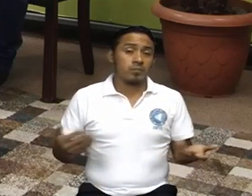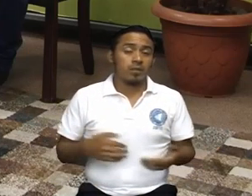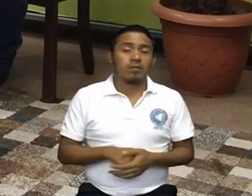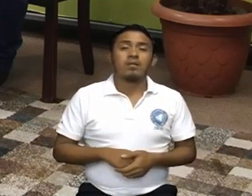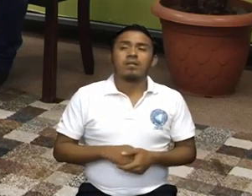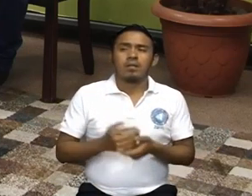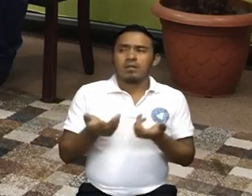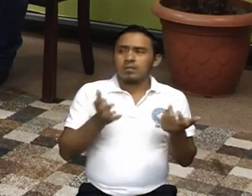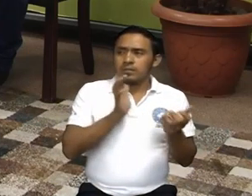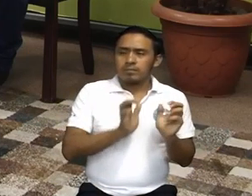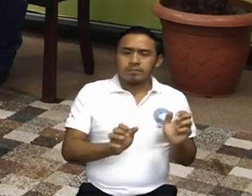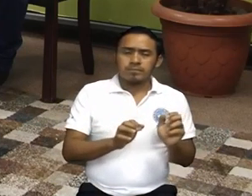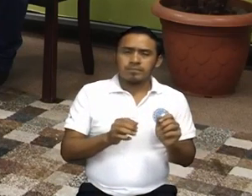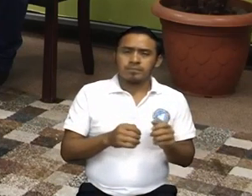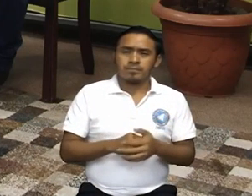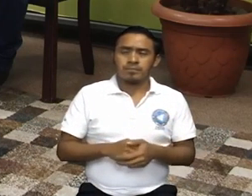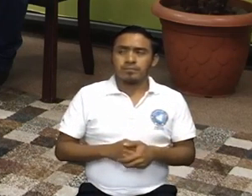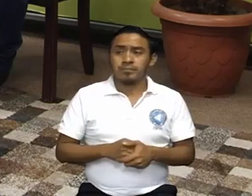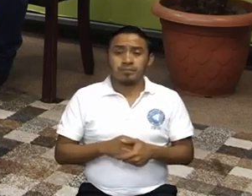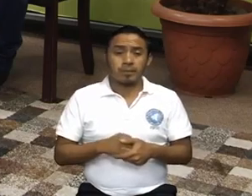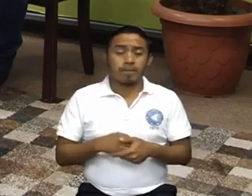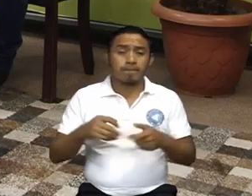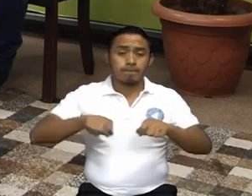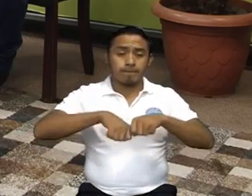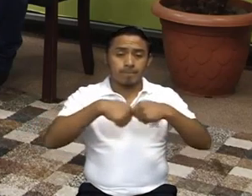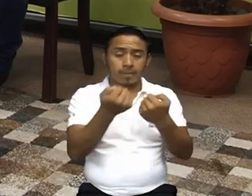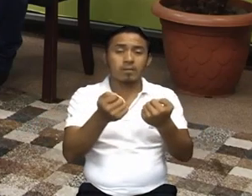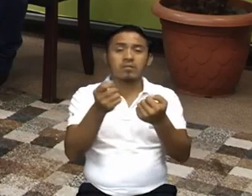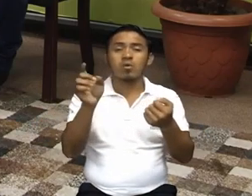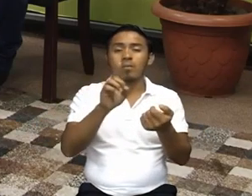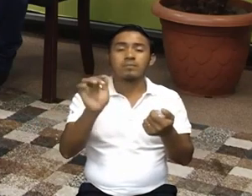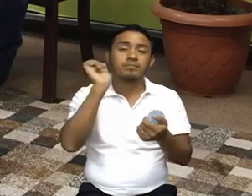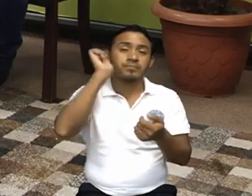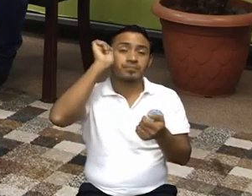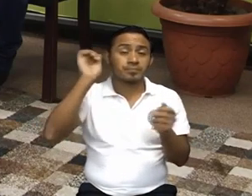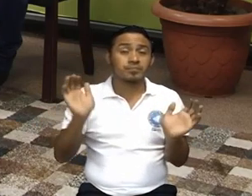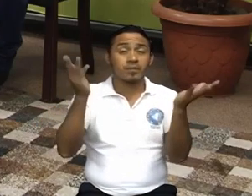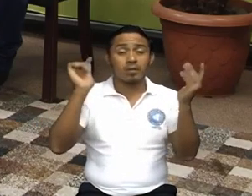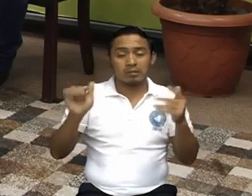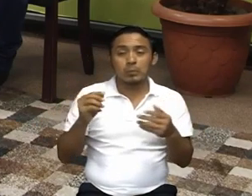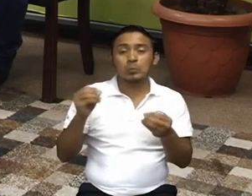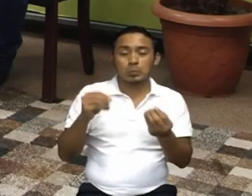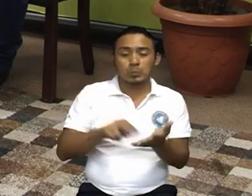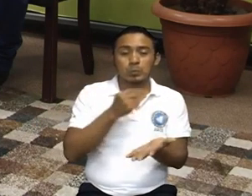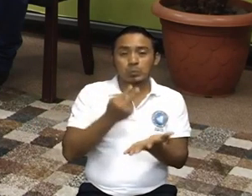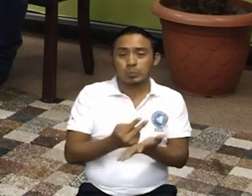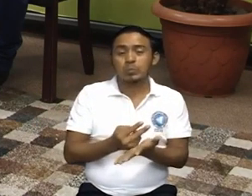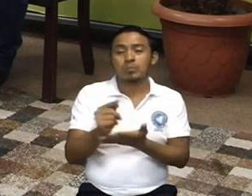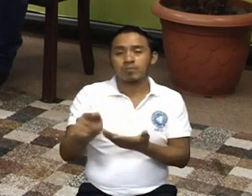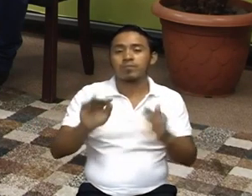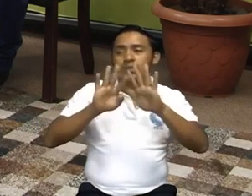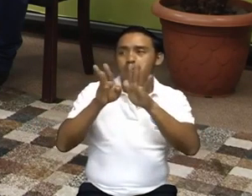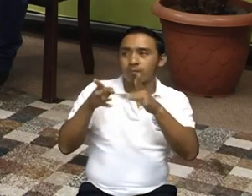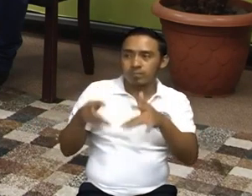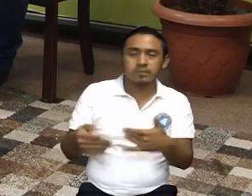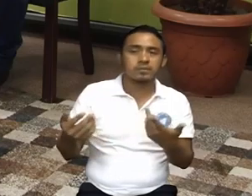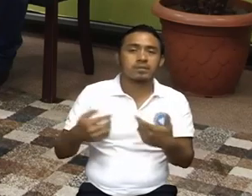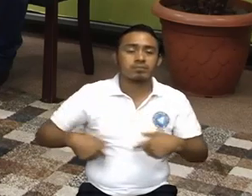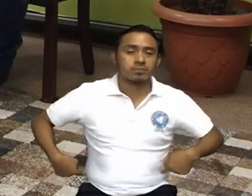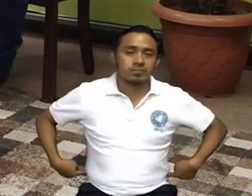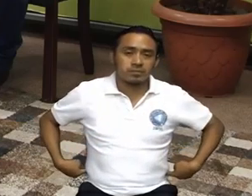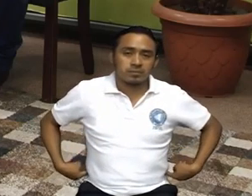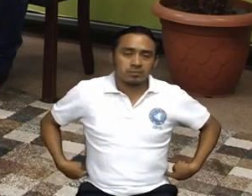niños es menos frecuente, la fractura por caída son más frecuentes en los adultos mayores, y entre los adultos mayores las mujeres, por ejemplo, las fracturas de